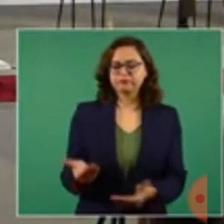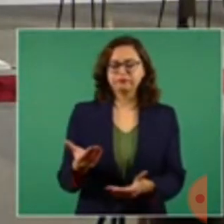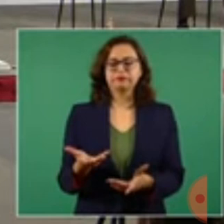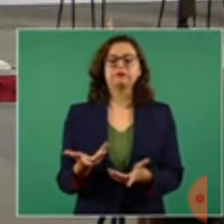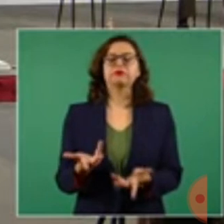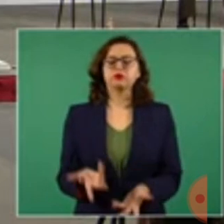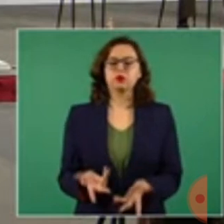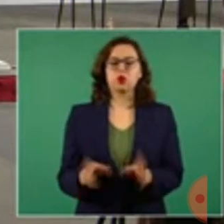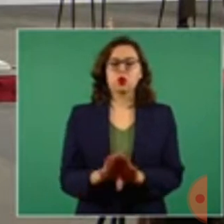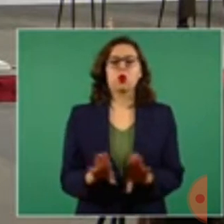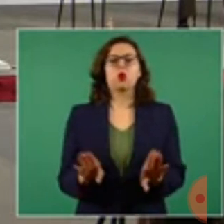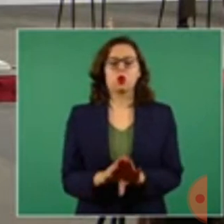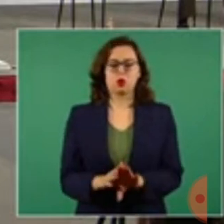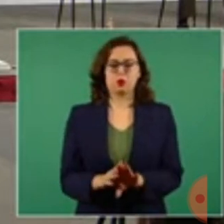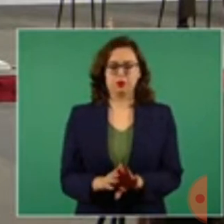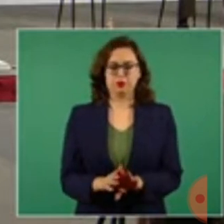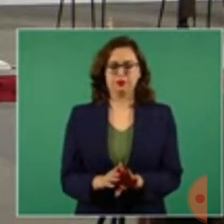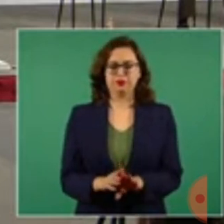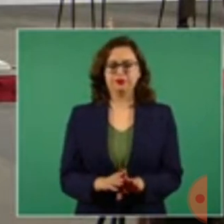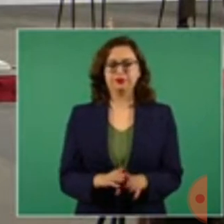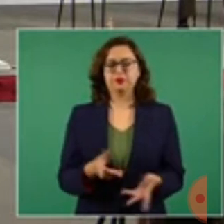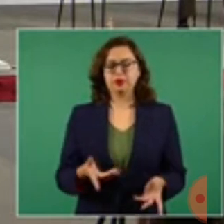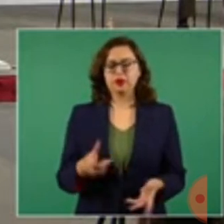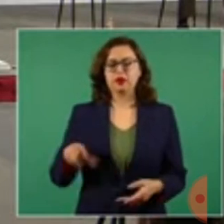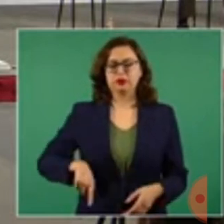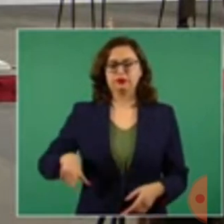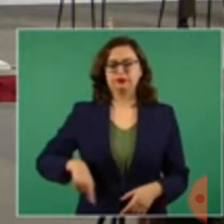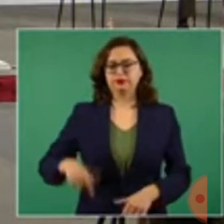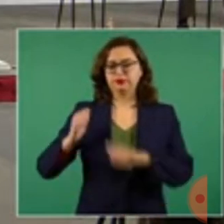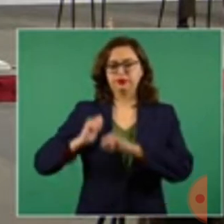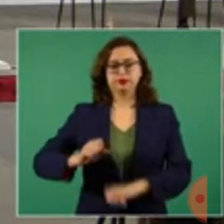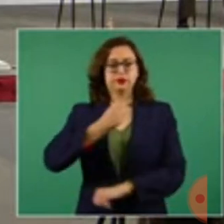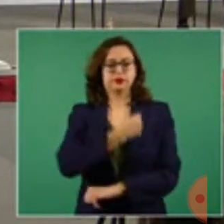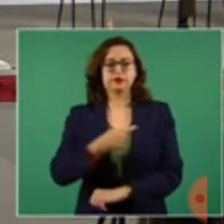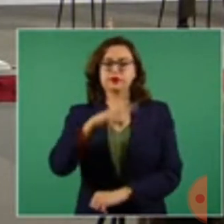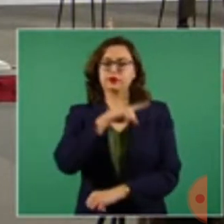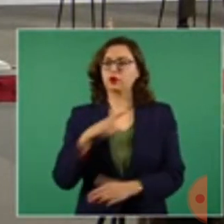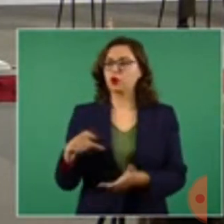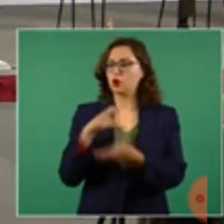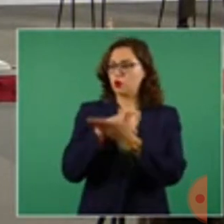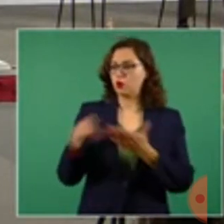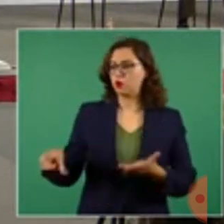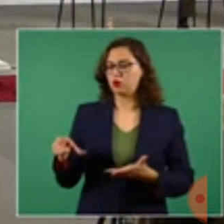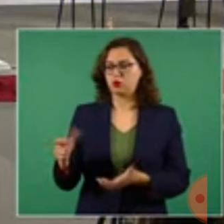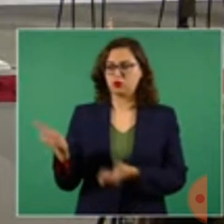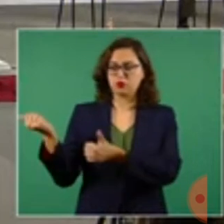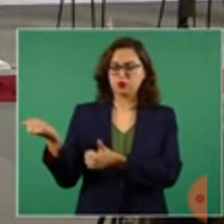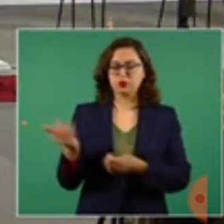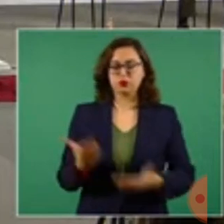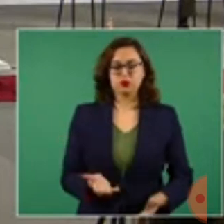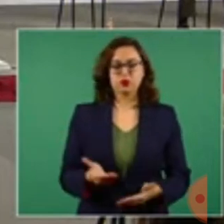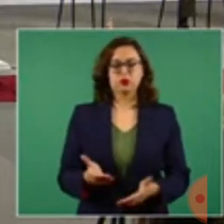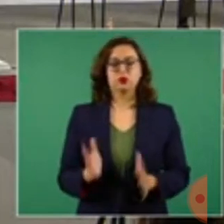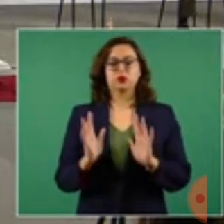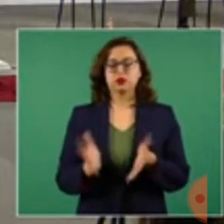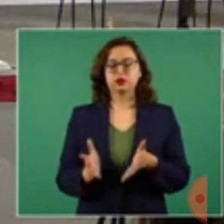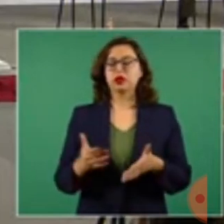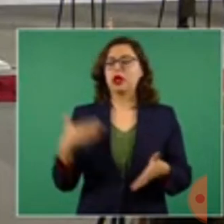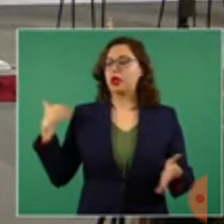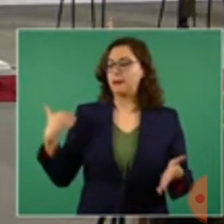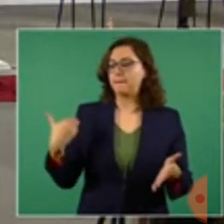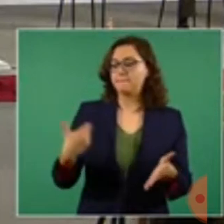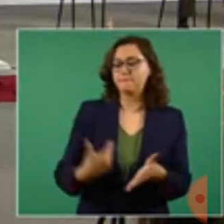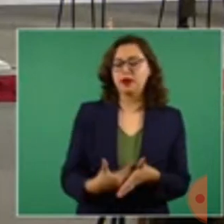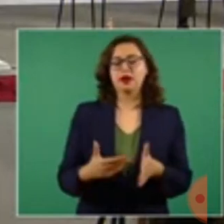sector salud para la población mexicana. Les hemos notificado sobre los medicamentos oncológicos